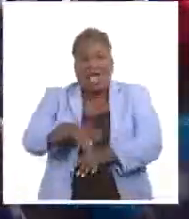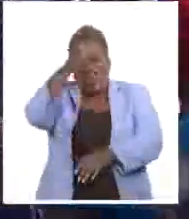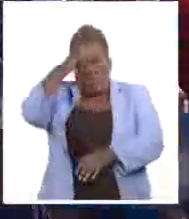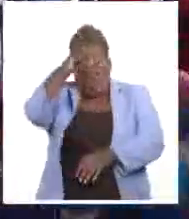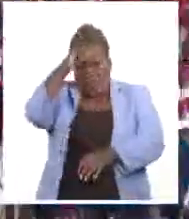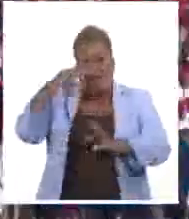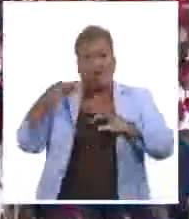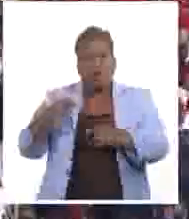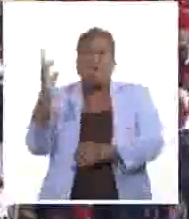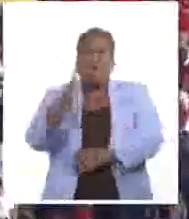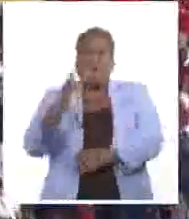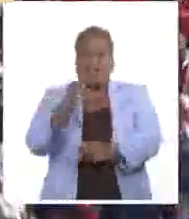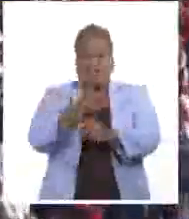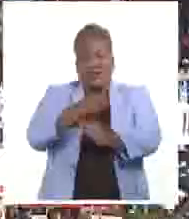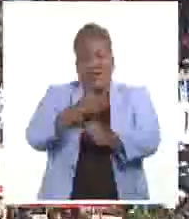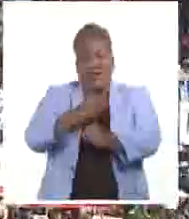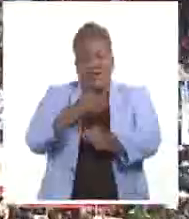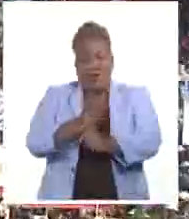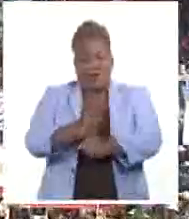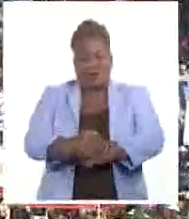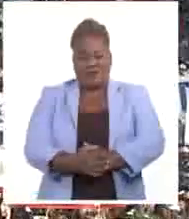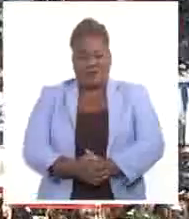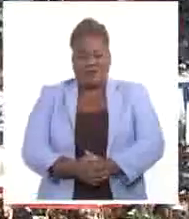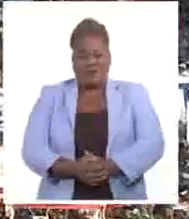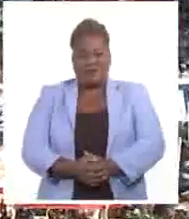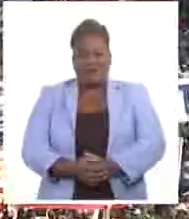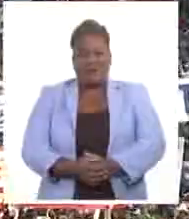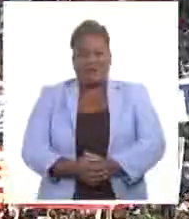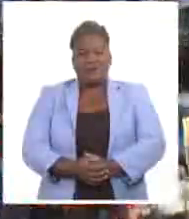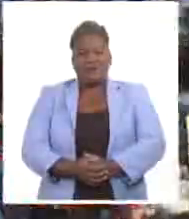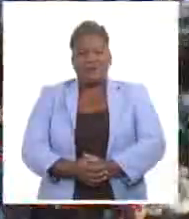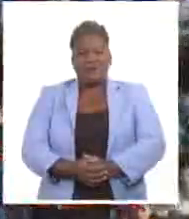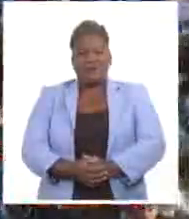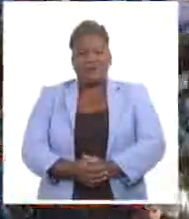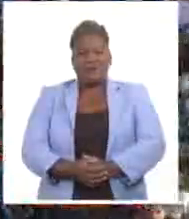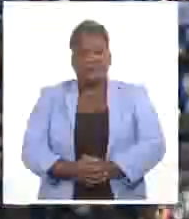trabajadores en Cuba. Arlet Basayo García, Sistema Informativo de la Televisión.